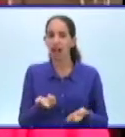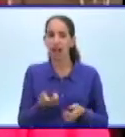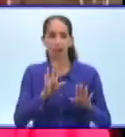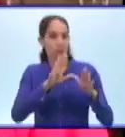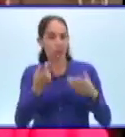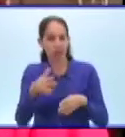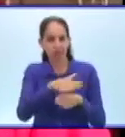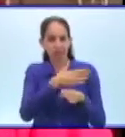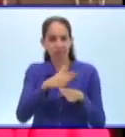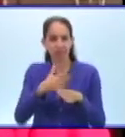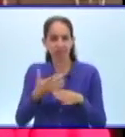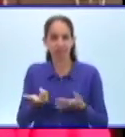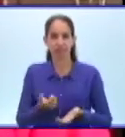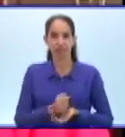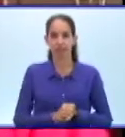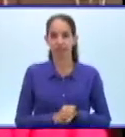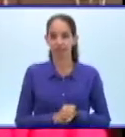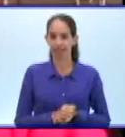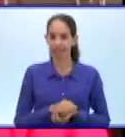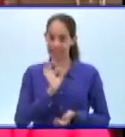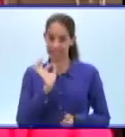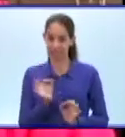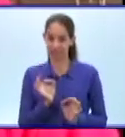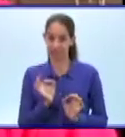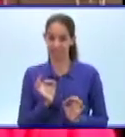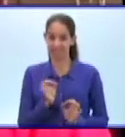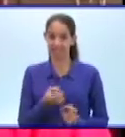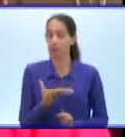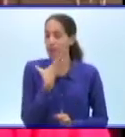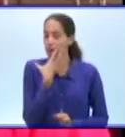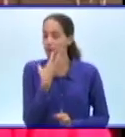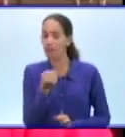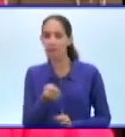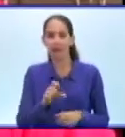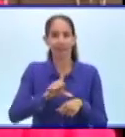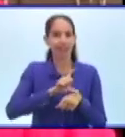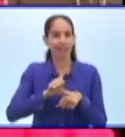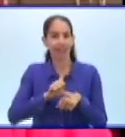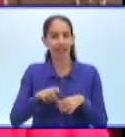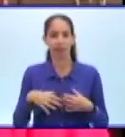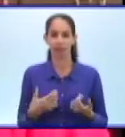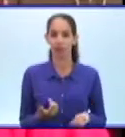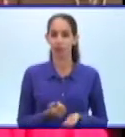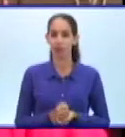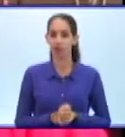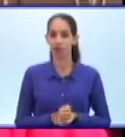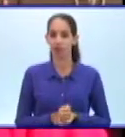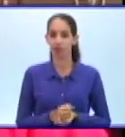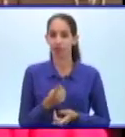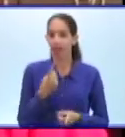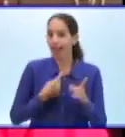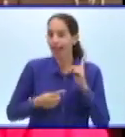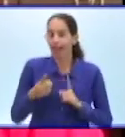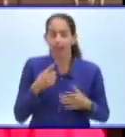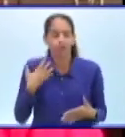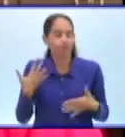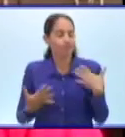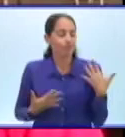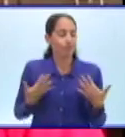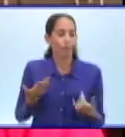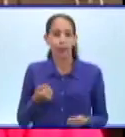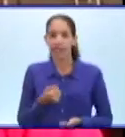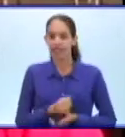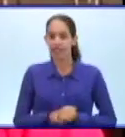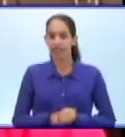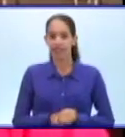chivo. Siempre me gustó el monte, el campo me gustó, es algo que me fascina. ¿Por